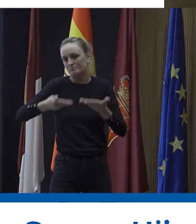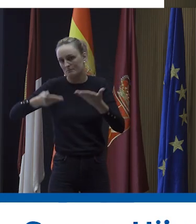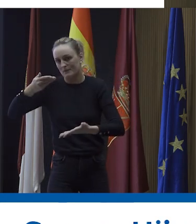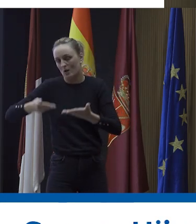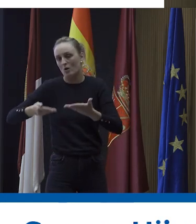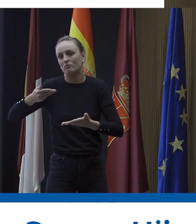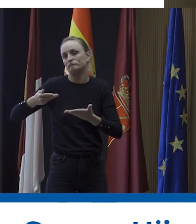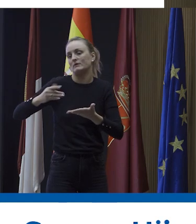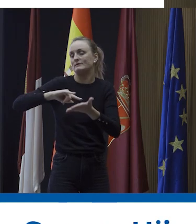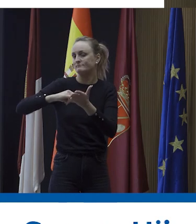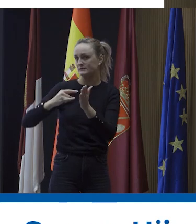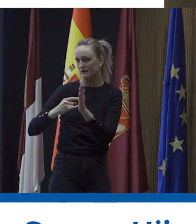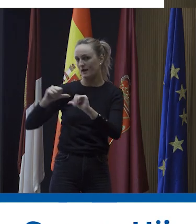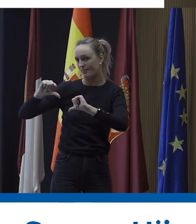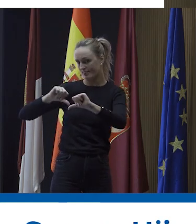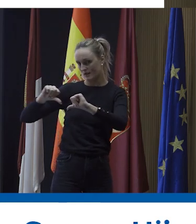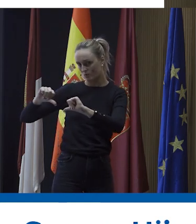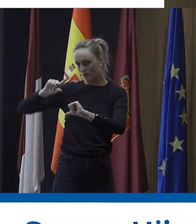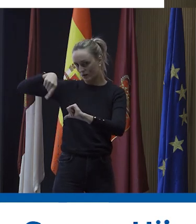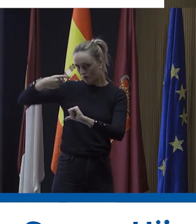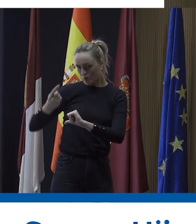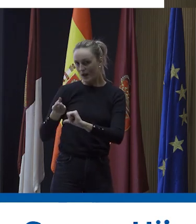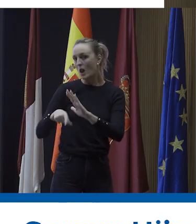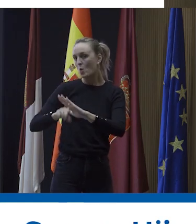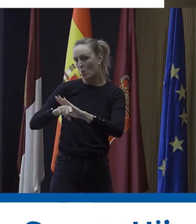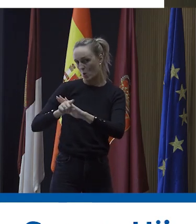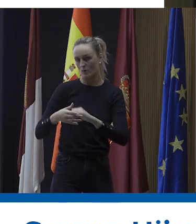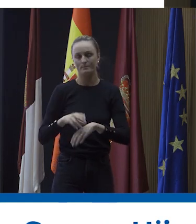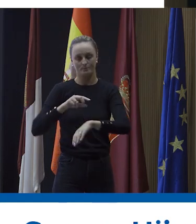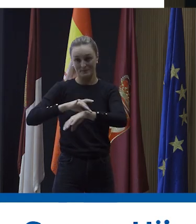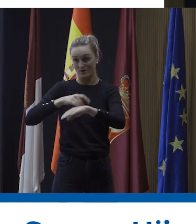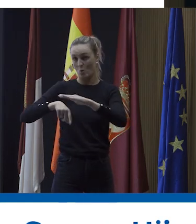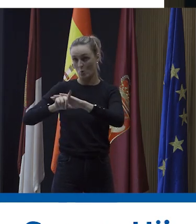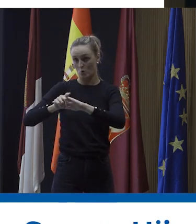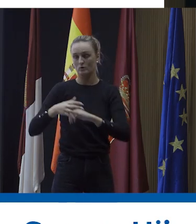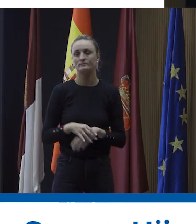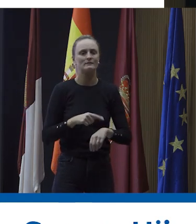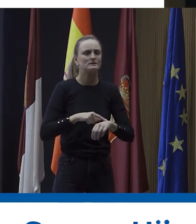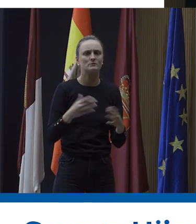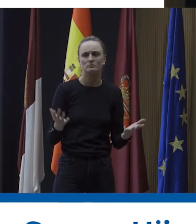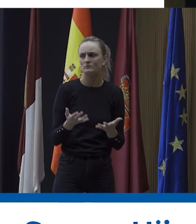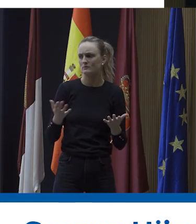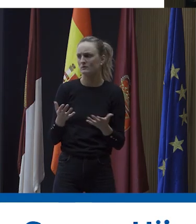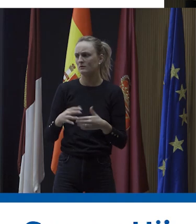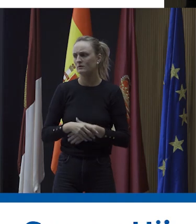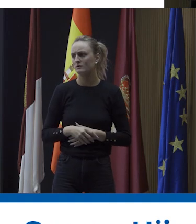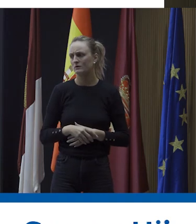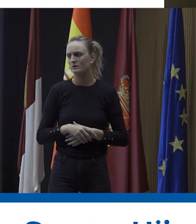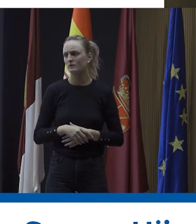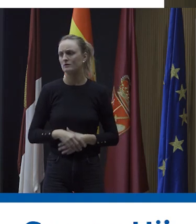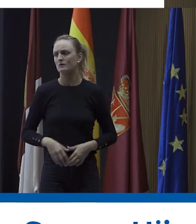técnica quirúrgica, que eso ya lo hace el urólogo. Bien, ¿cómo vamos de tiempo? Porque yo me enrollo mucho a